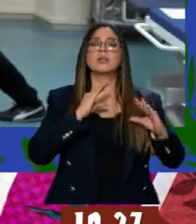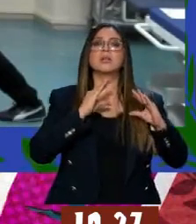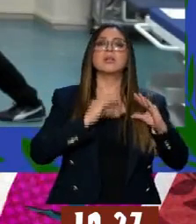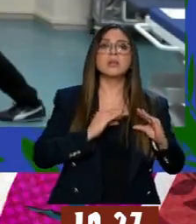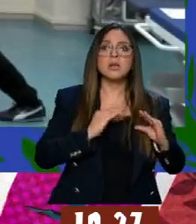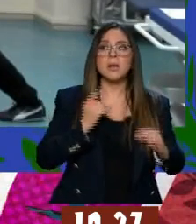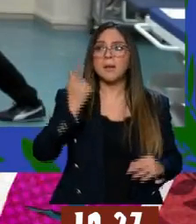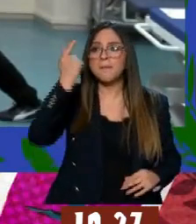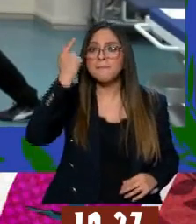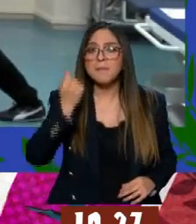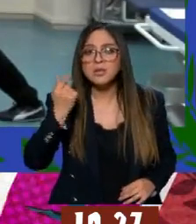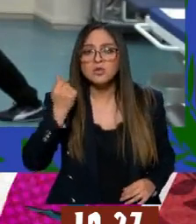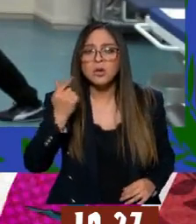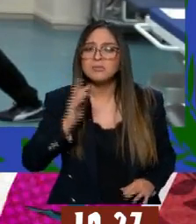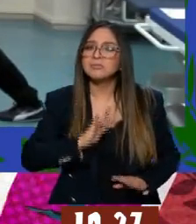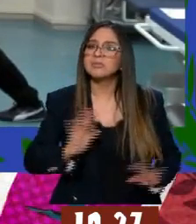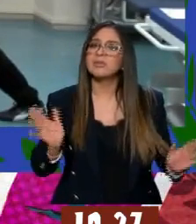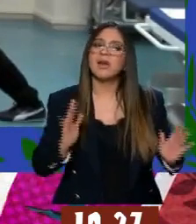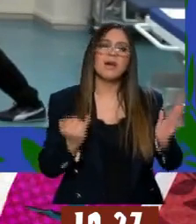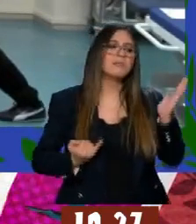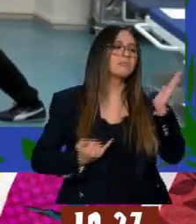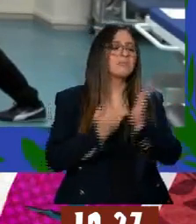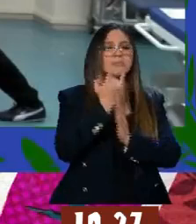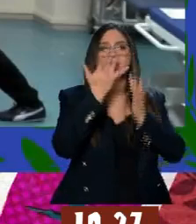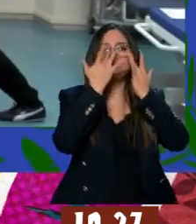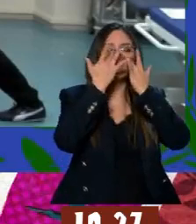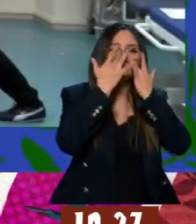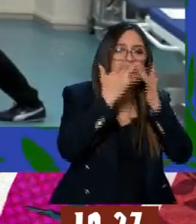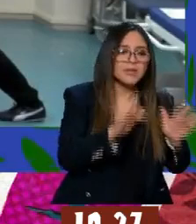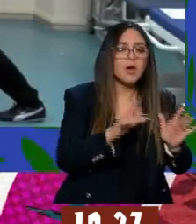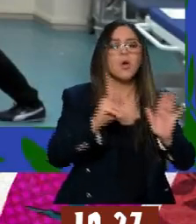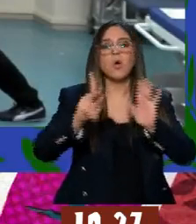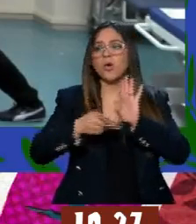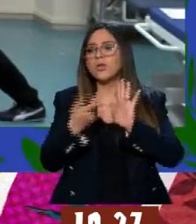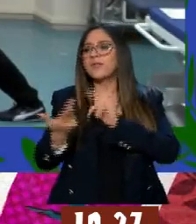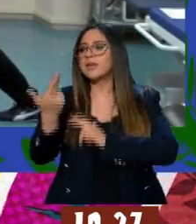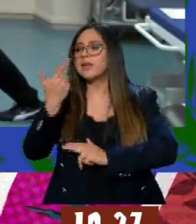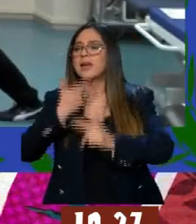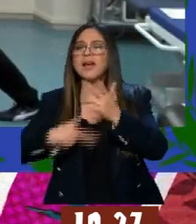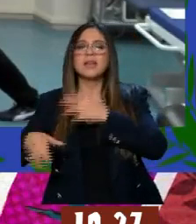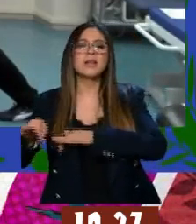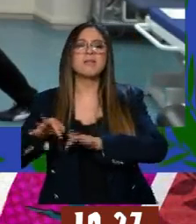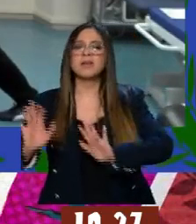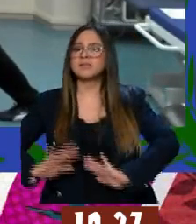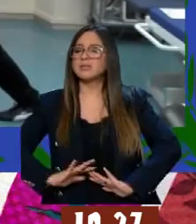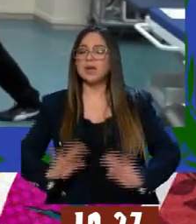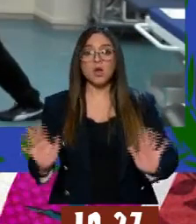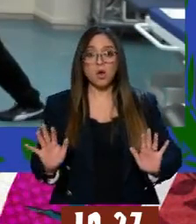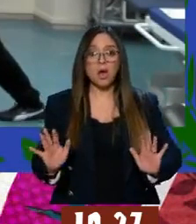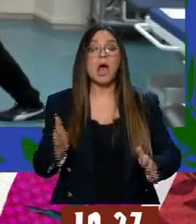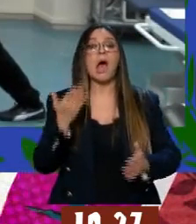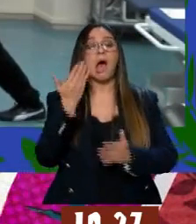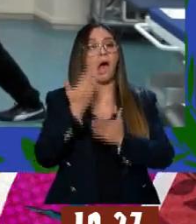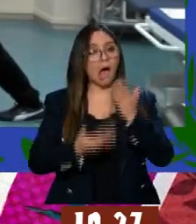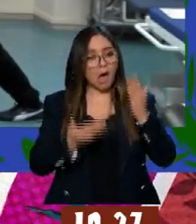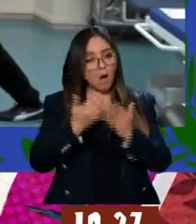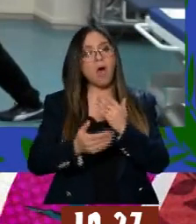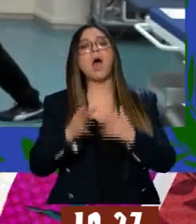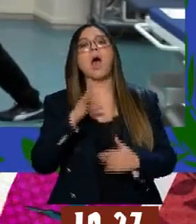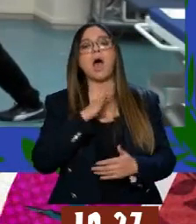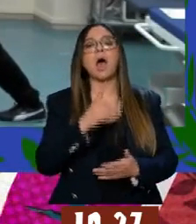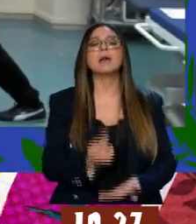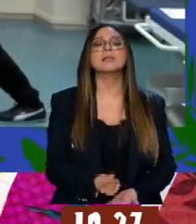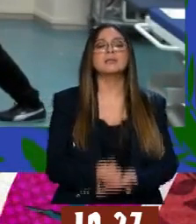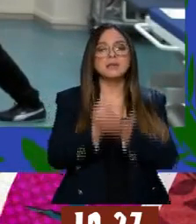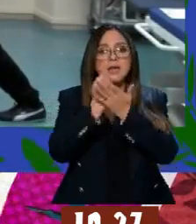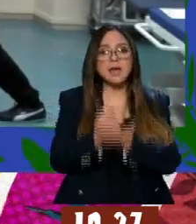ya no regresaban a trabajar, socialmente muchas veces ya no se reintegraban. No, hoy hay programas de rehabilitación cardíaca en nuestro país hace